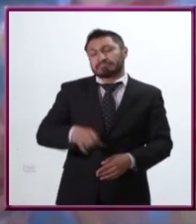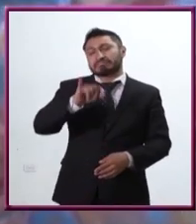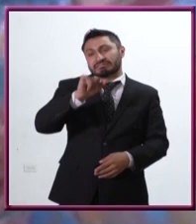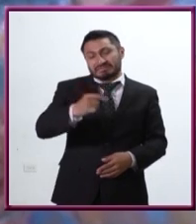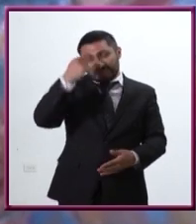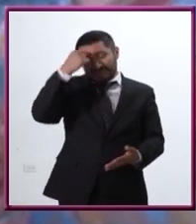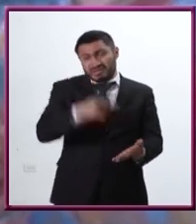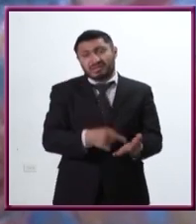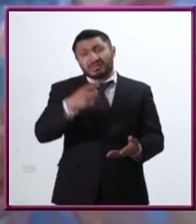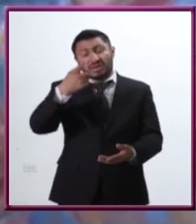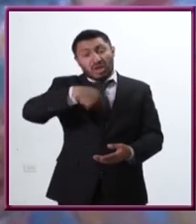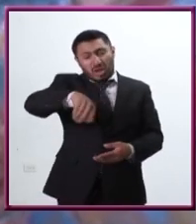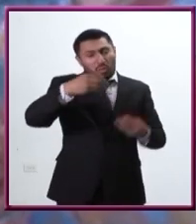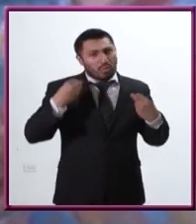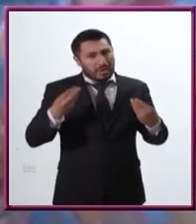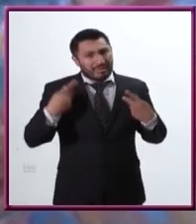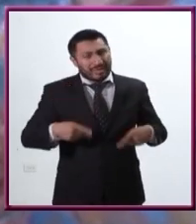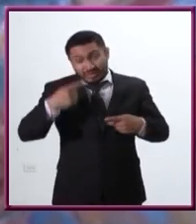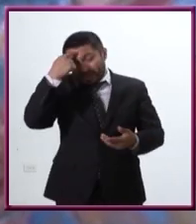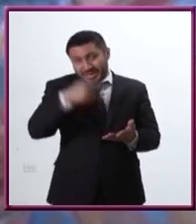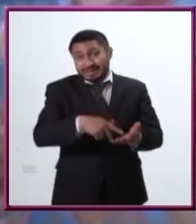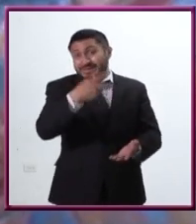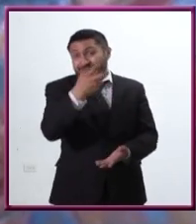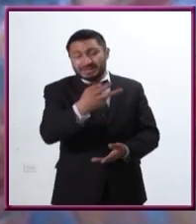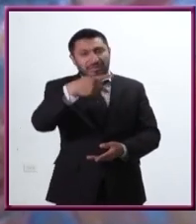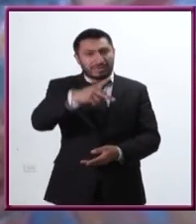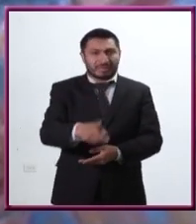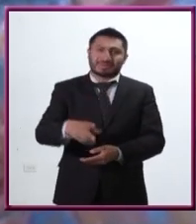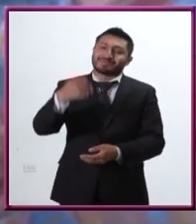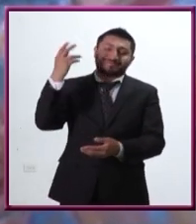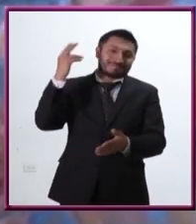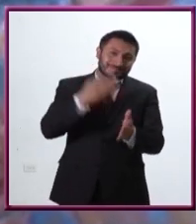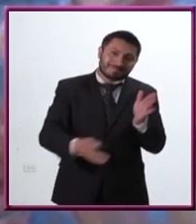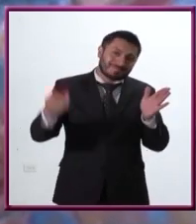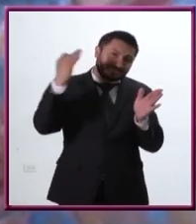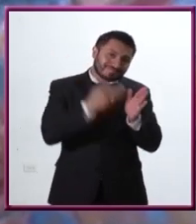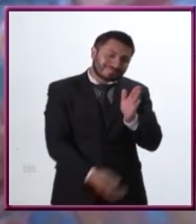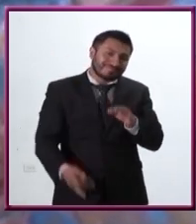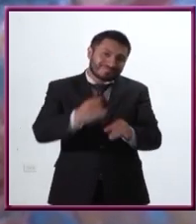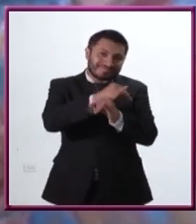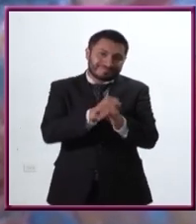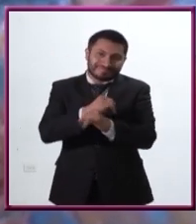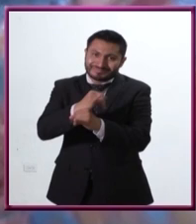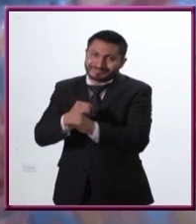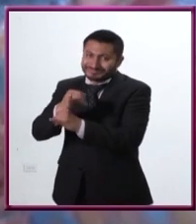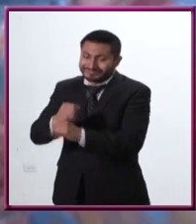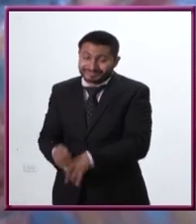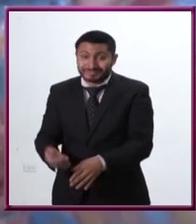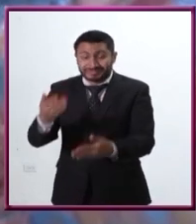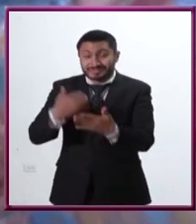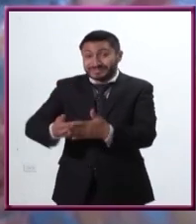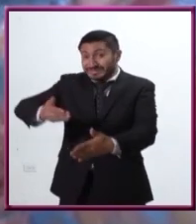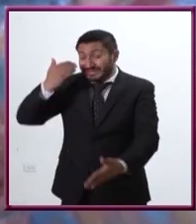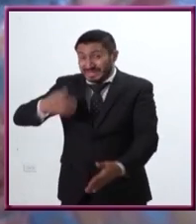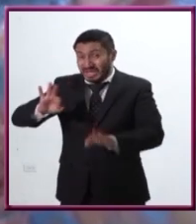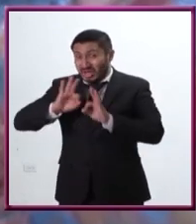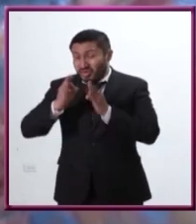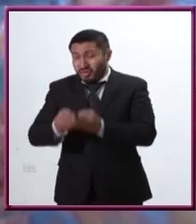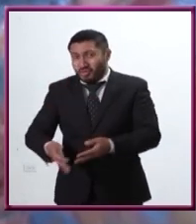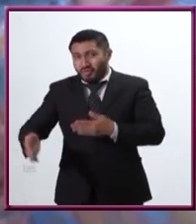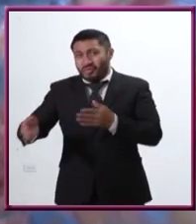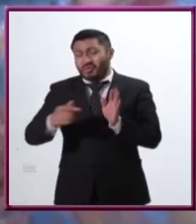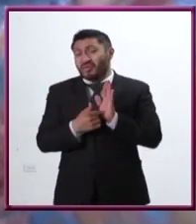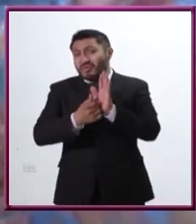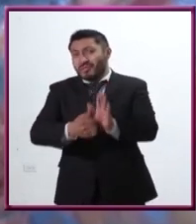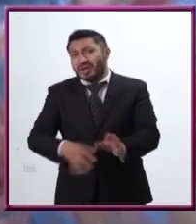cuando va un poquito de lo que decía de la información no actualizada, ¿no? Hace muchos años se persiguió un modelo clínico y eso